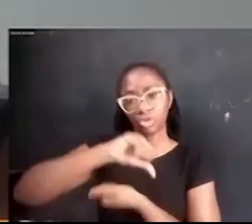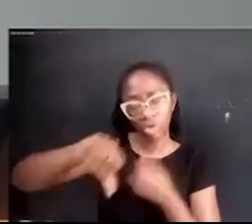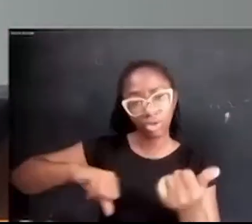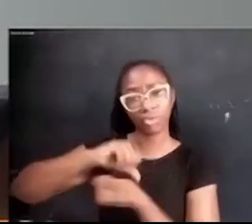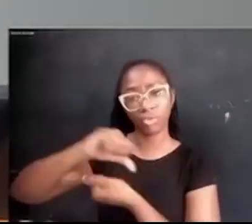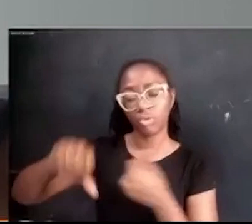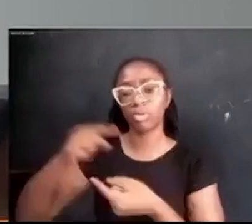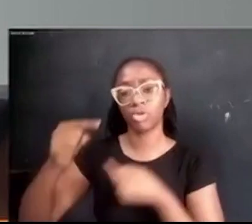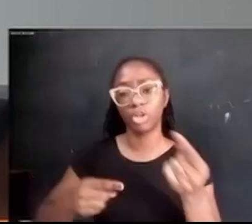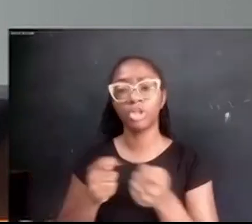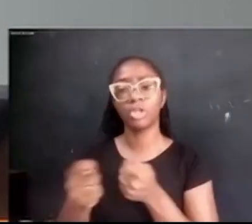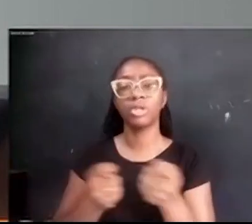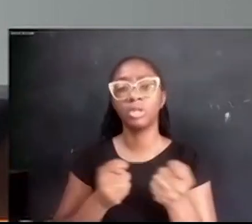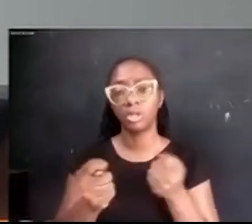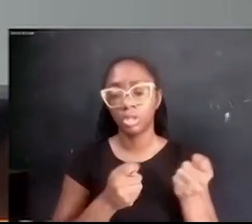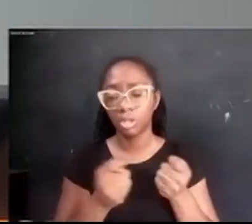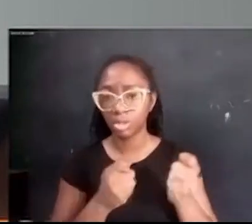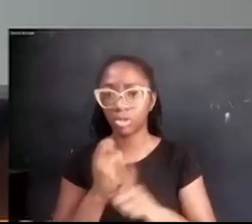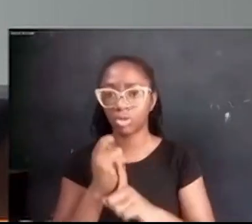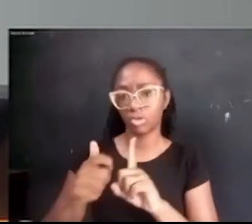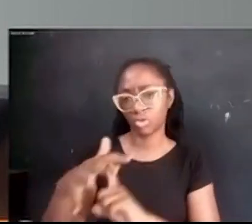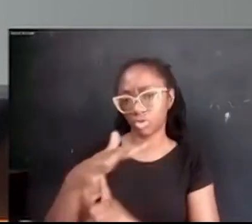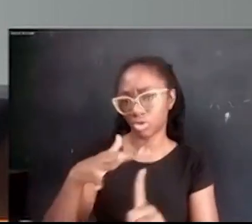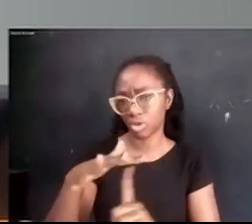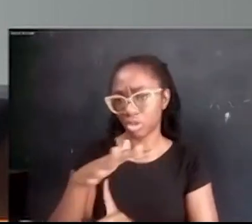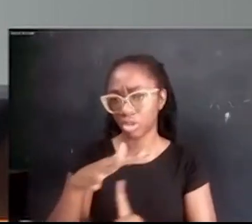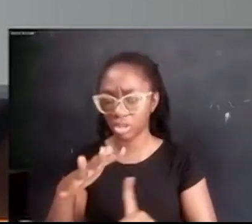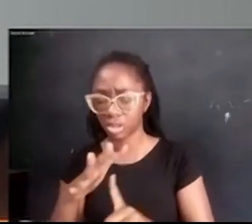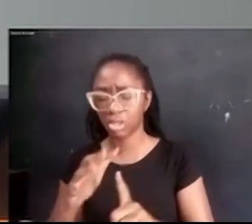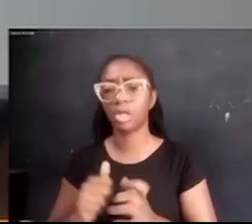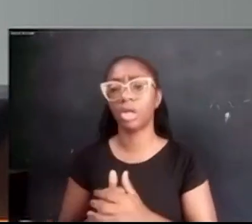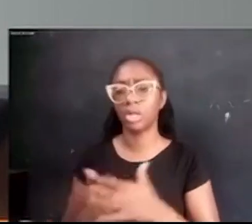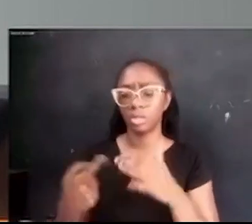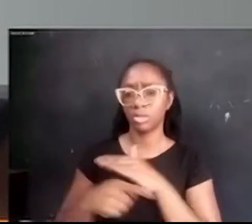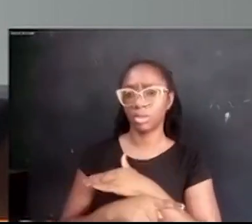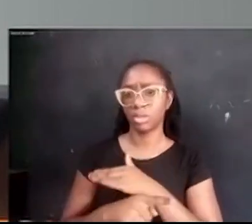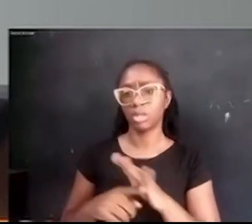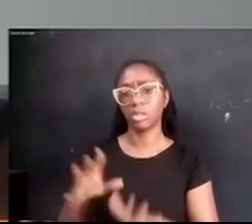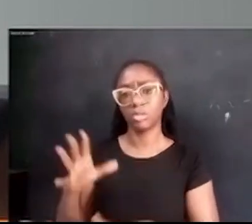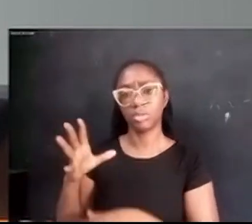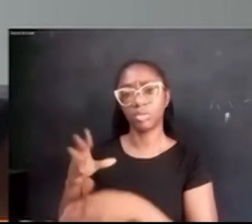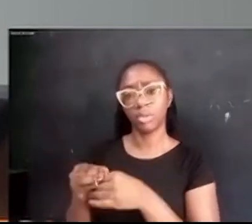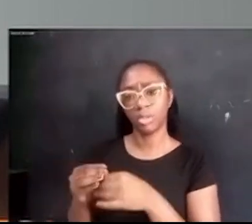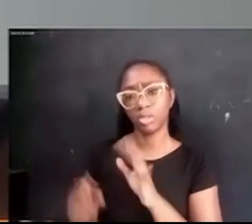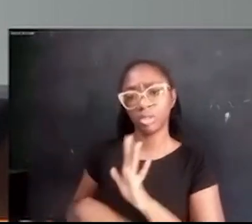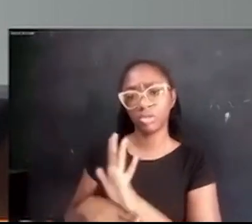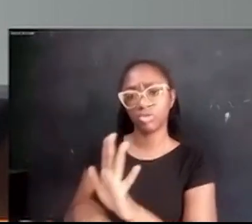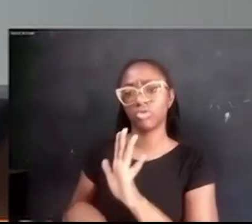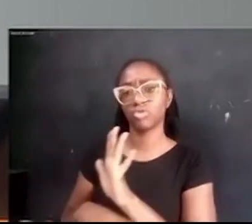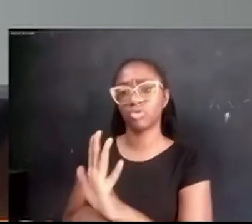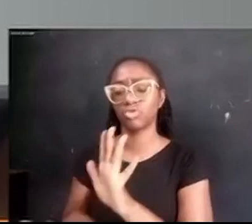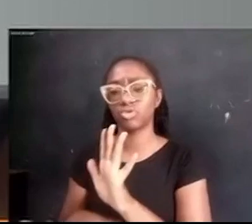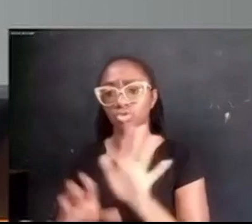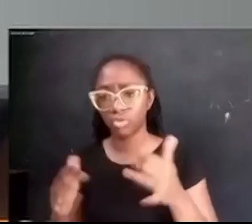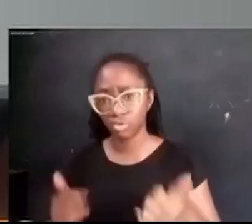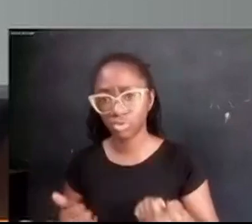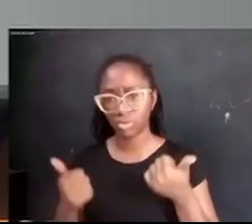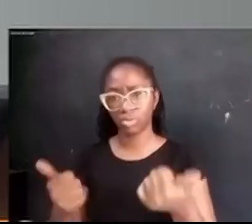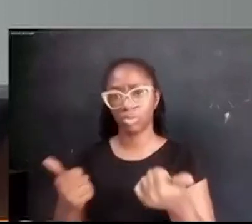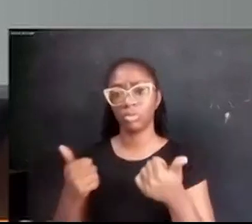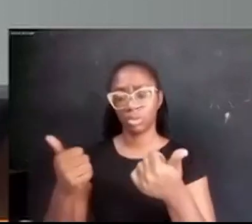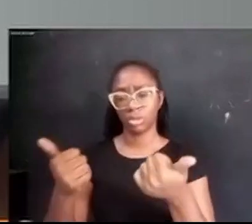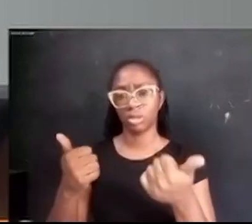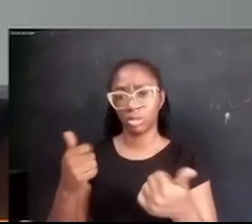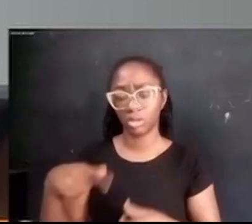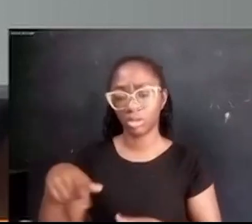económicas, sociales, societales, masivas, favoreciendo una política exterior activista y, en